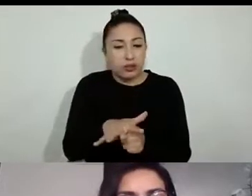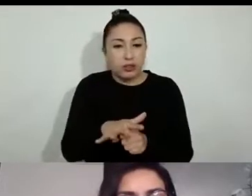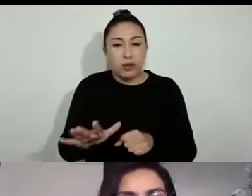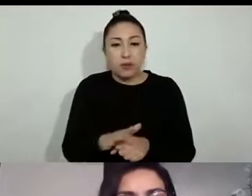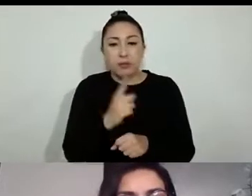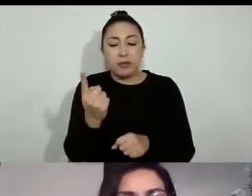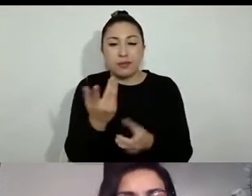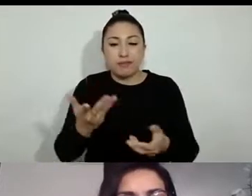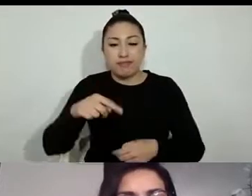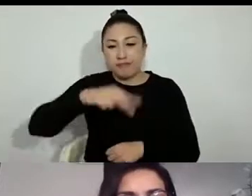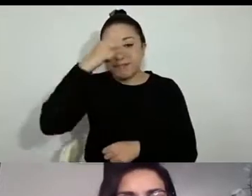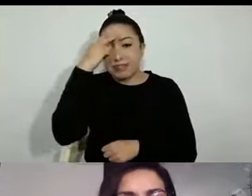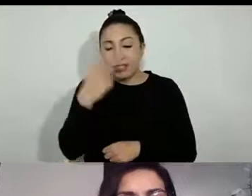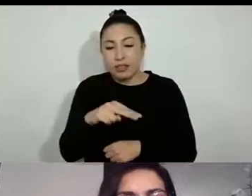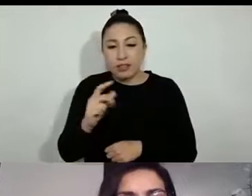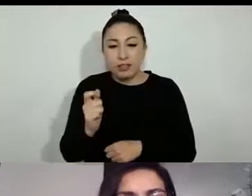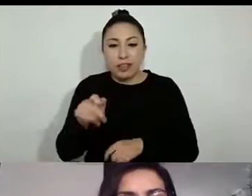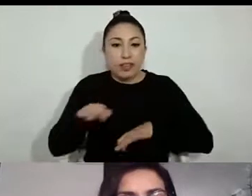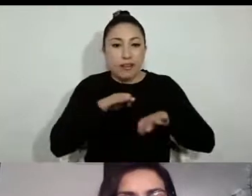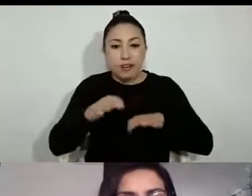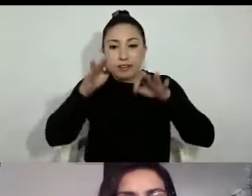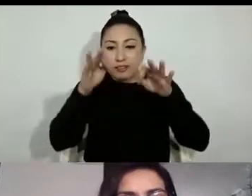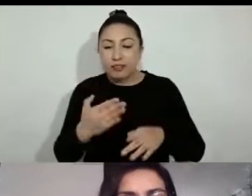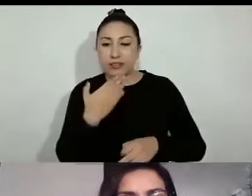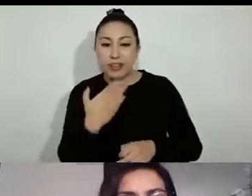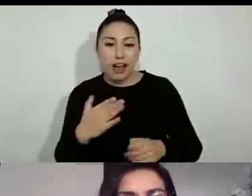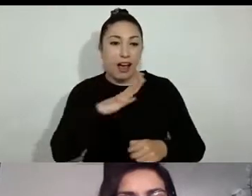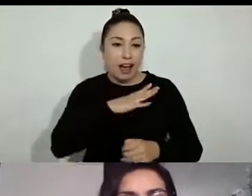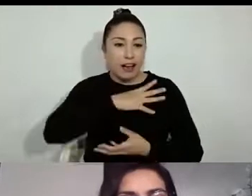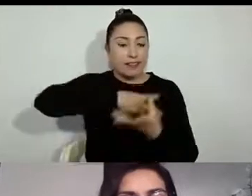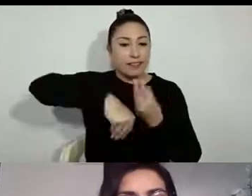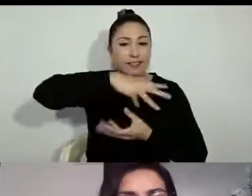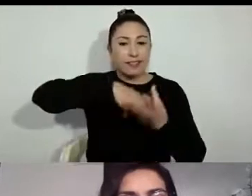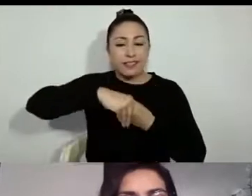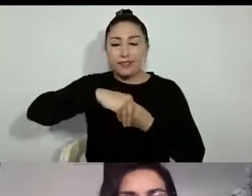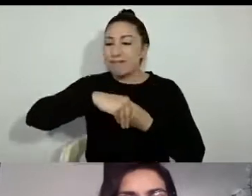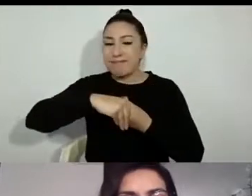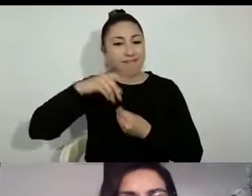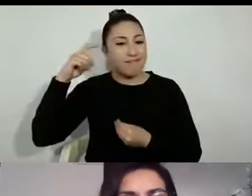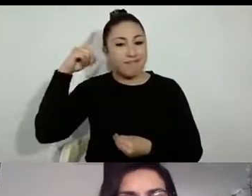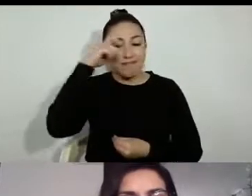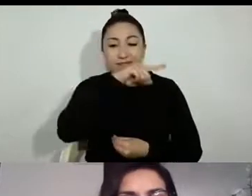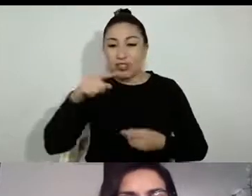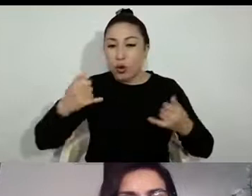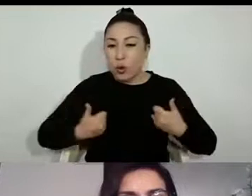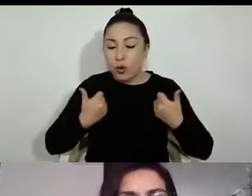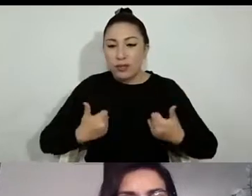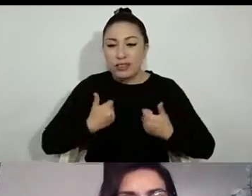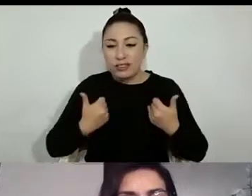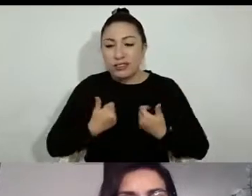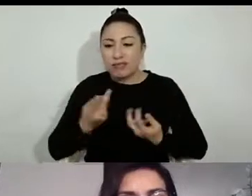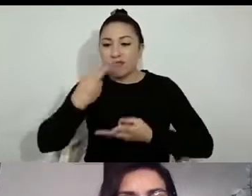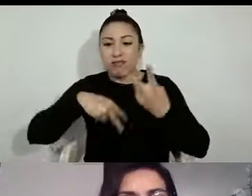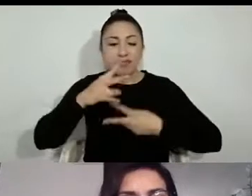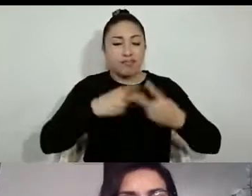económica obliga a la población, sobre todo a la juvenil, a encontrar